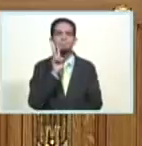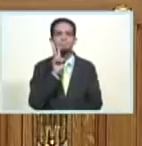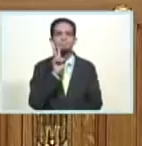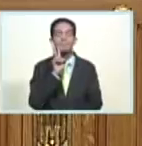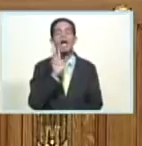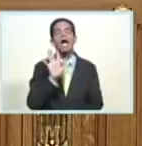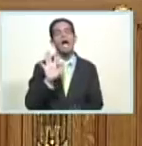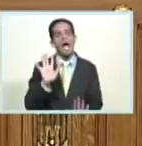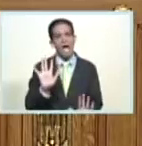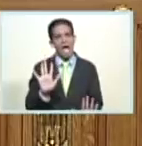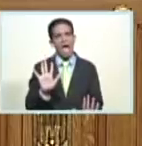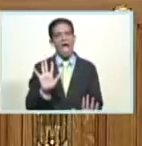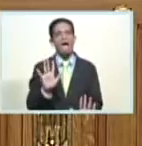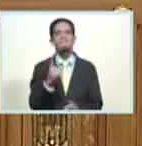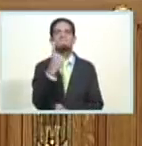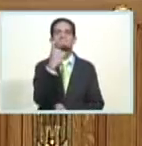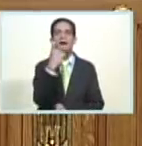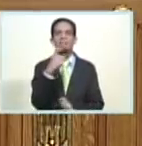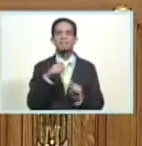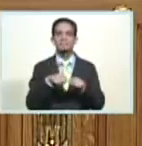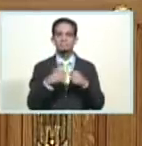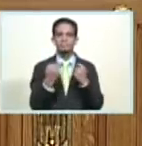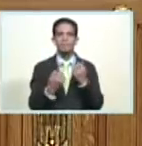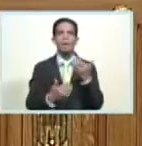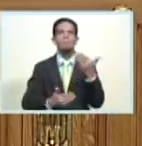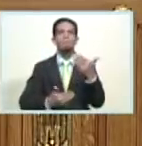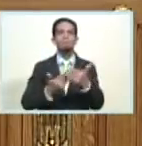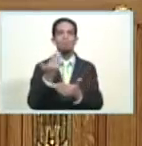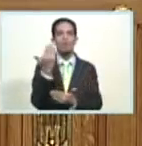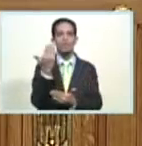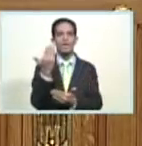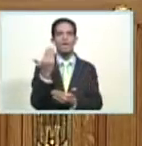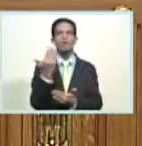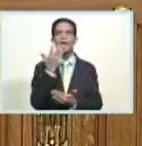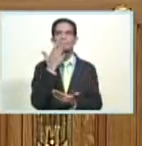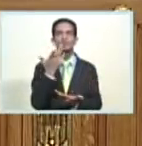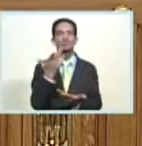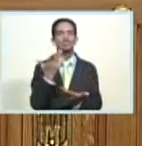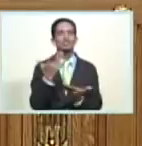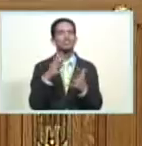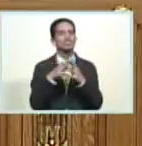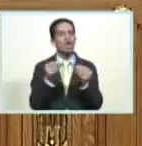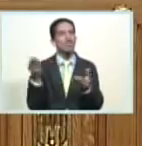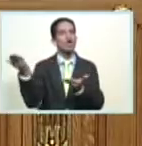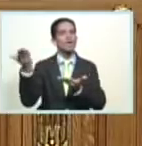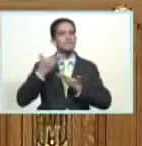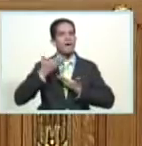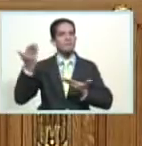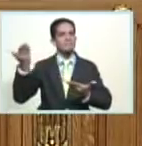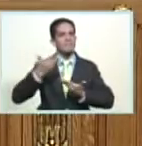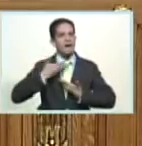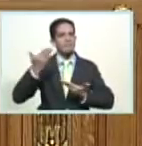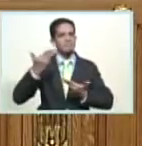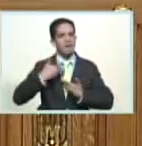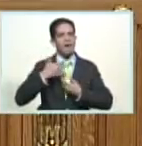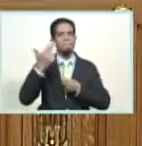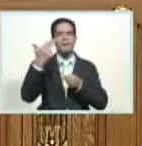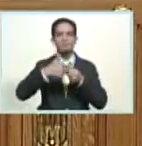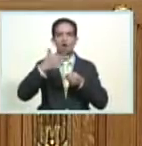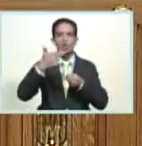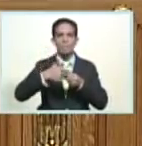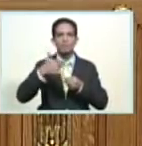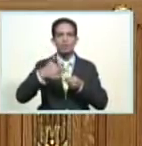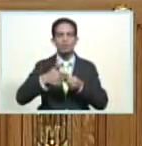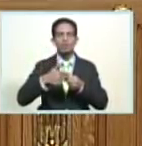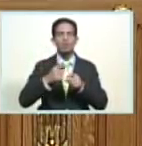¿verdad? Hay que romper el modelo rentista petrolero dependiente. Pero parece que algunas mafias dentro de